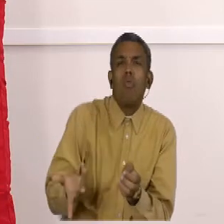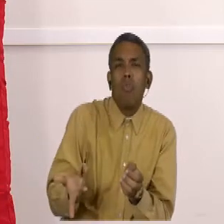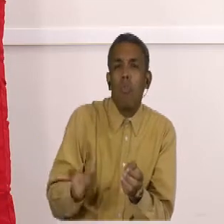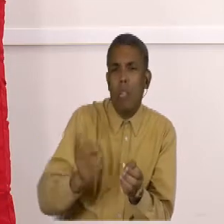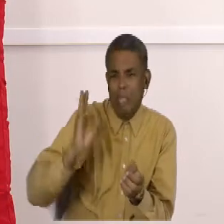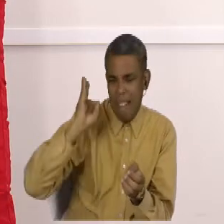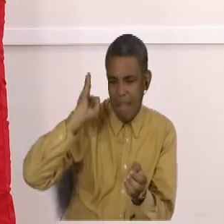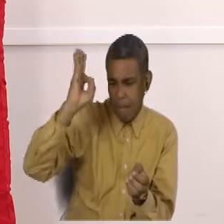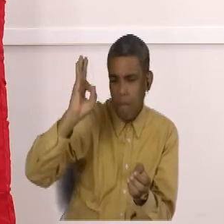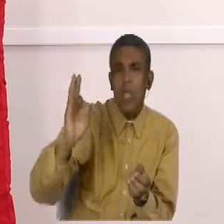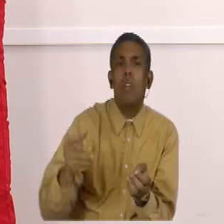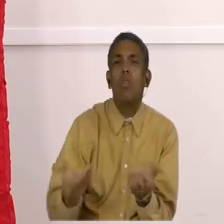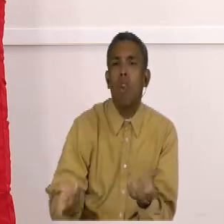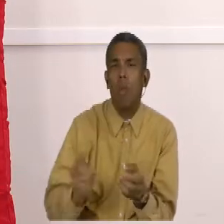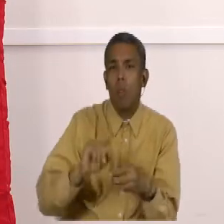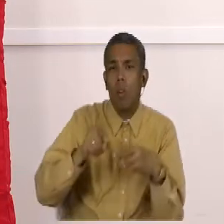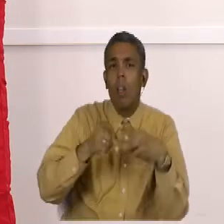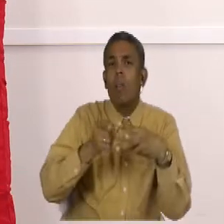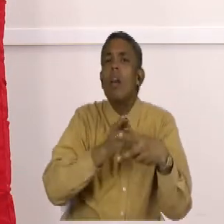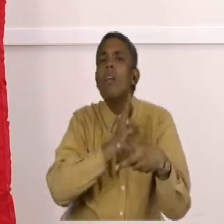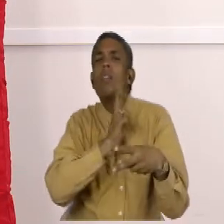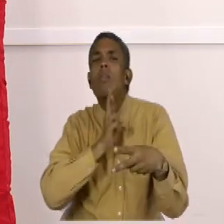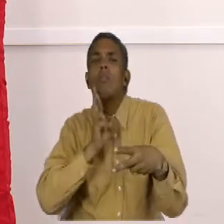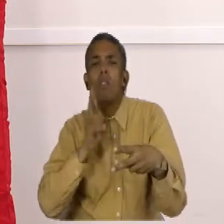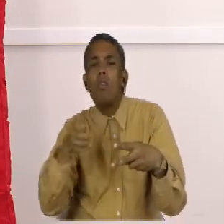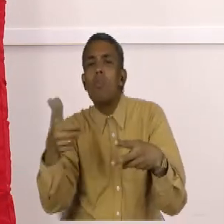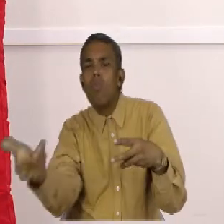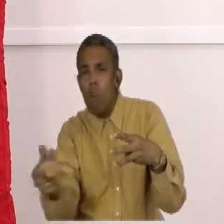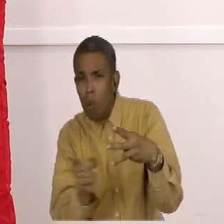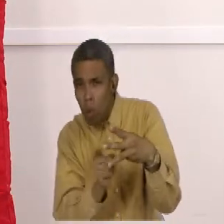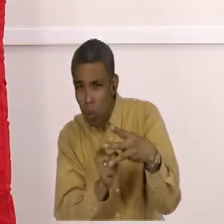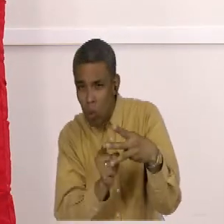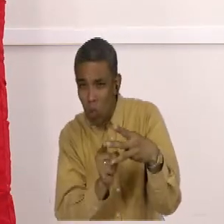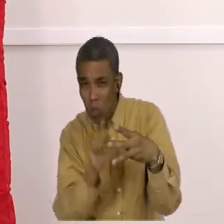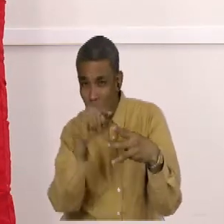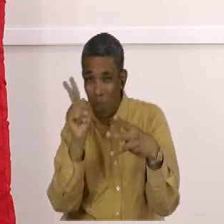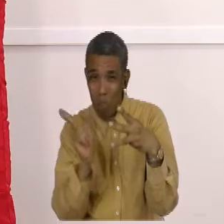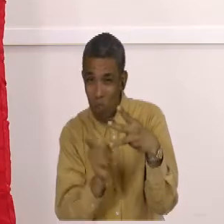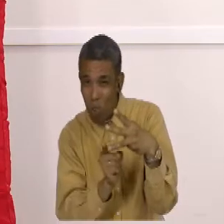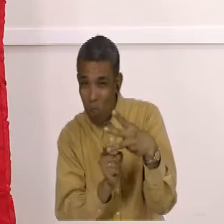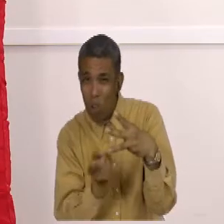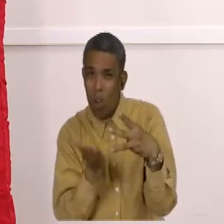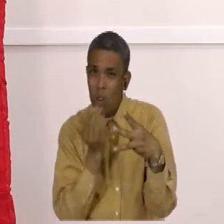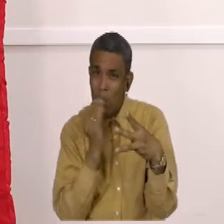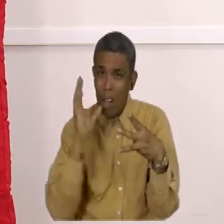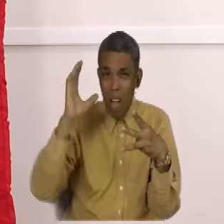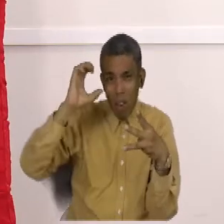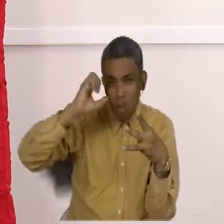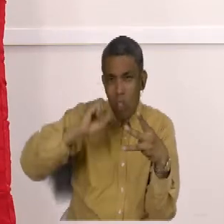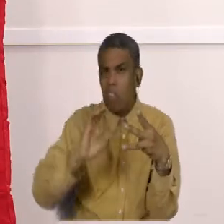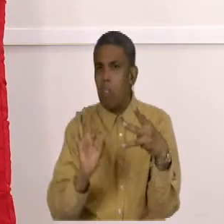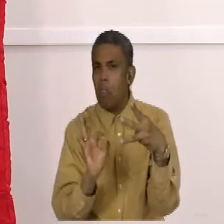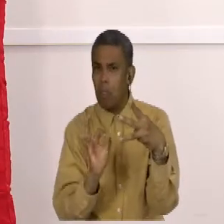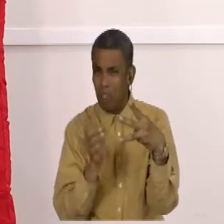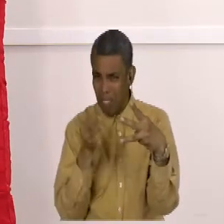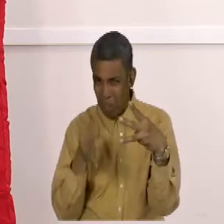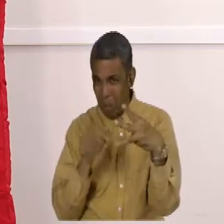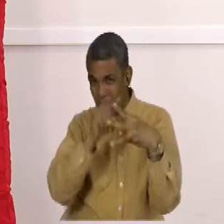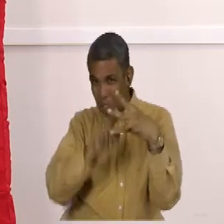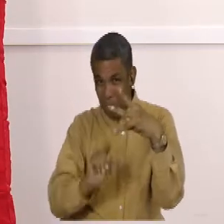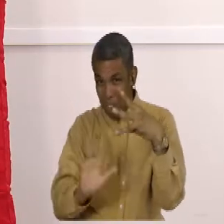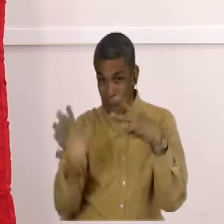consumir, después el almuerzo como debe ser, si son 5 o si son 3. Si son 3 cenas, entonces, ¿con qué van acompañados